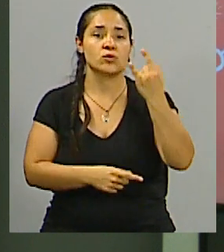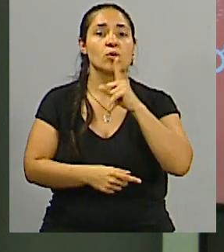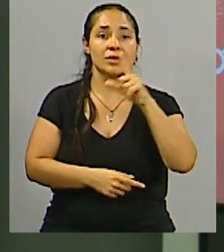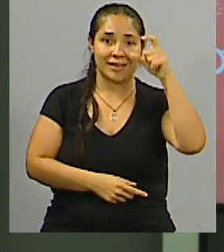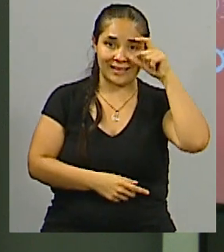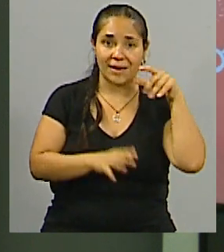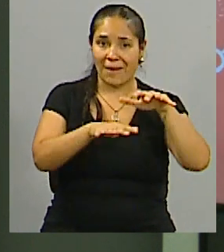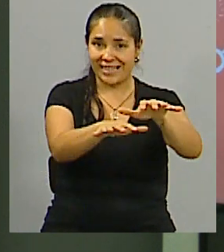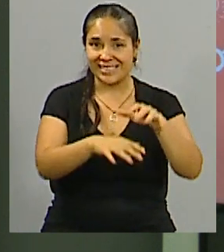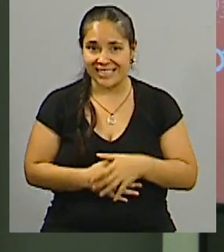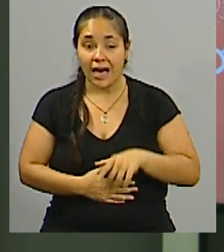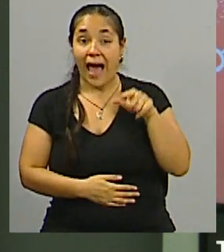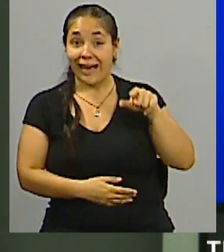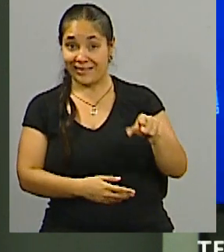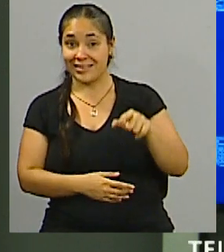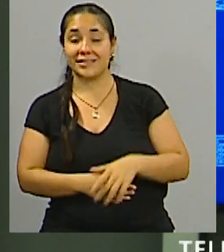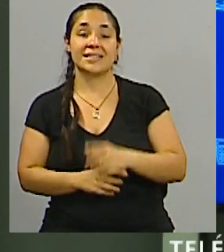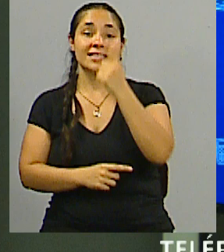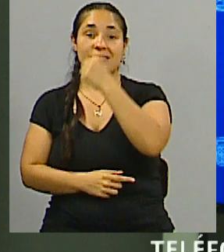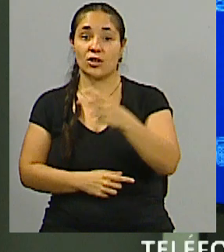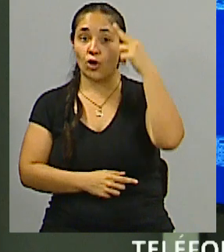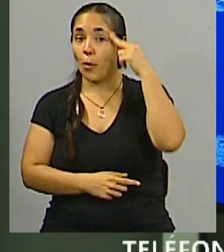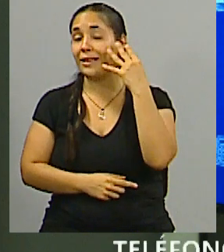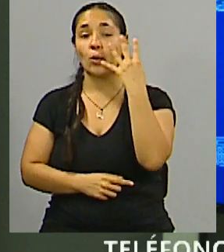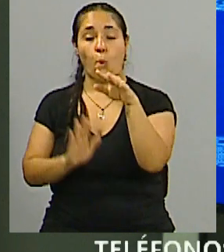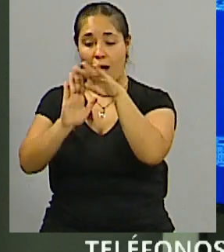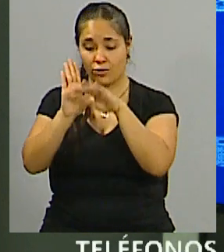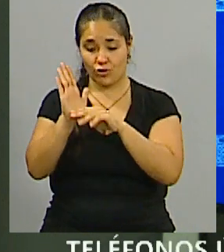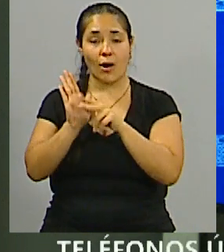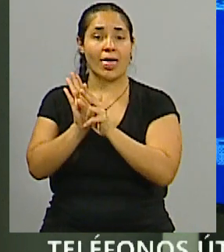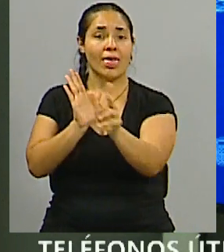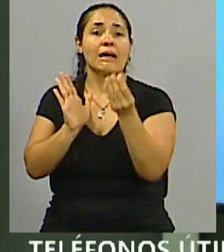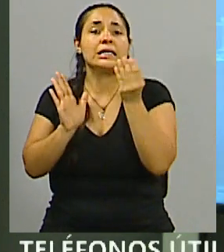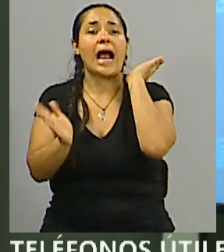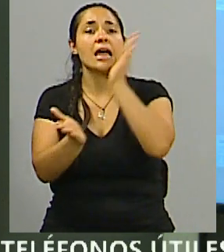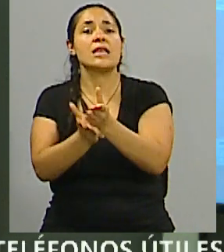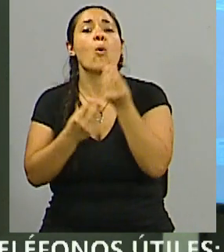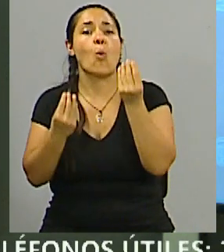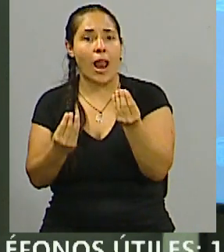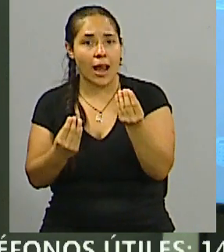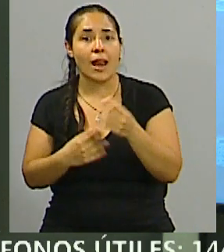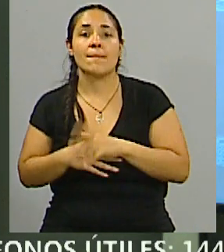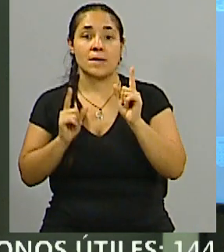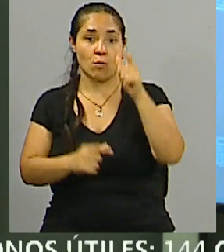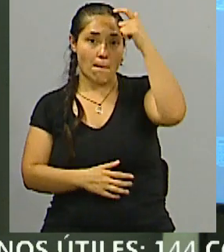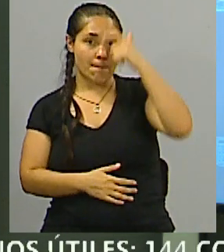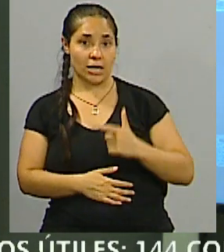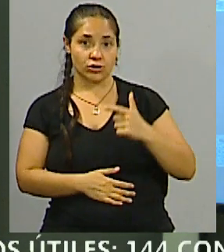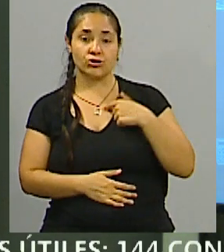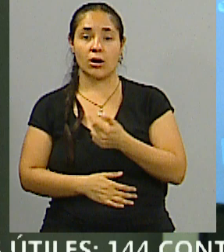Lo cierto es que el 194 lo que castiga es el hecho que comete la persona